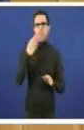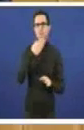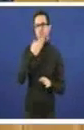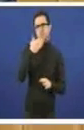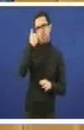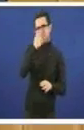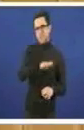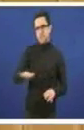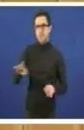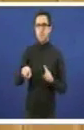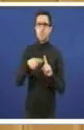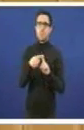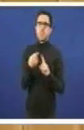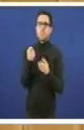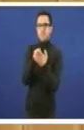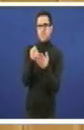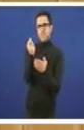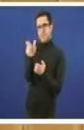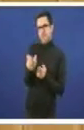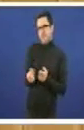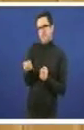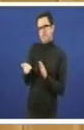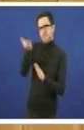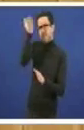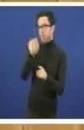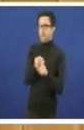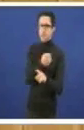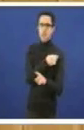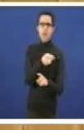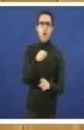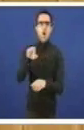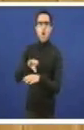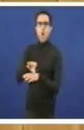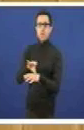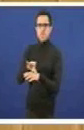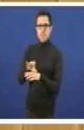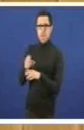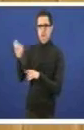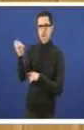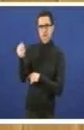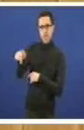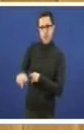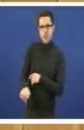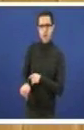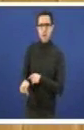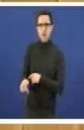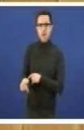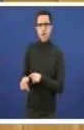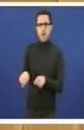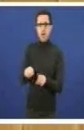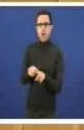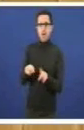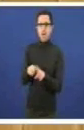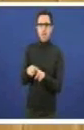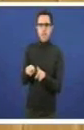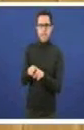do precio das mesmas, a conselleira aquí presente por ratificou todos os compromisos